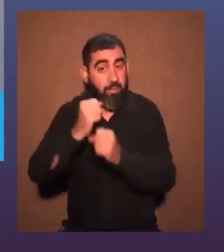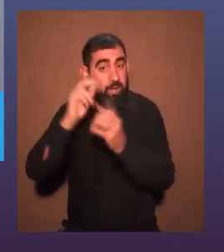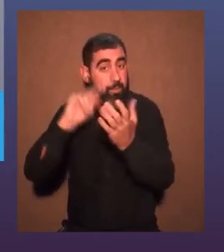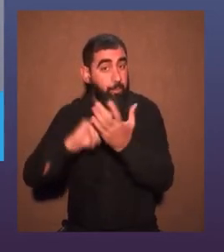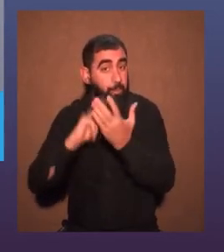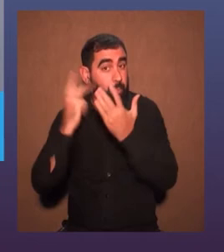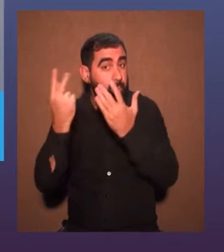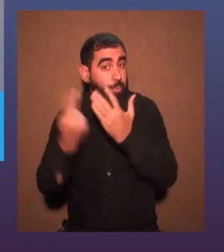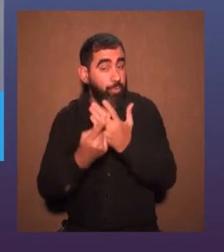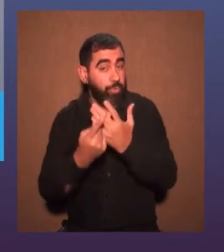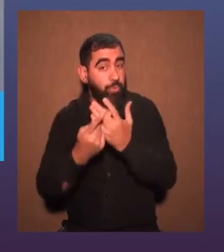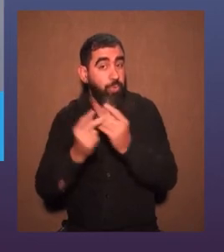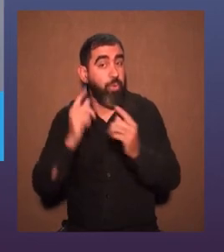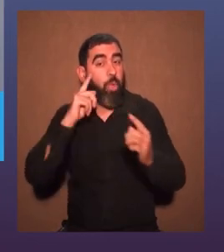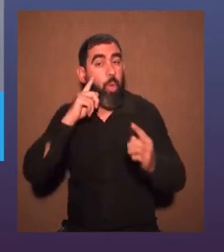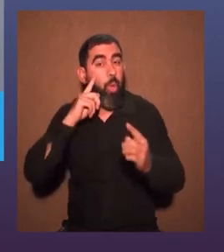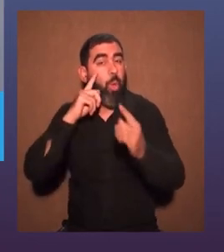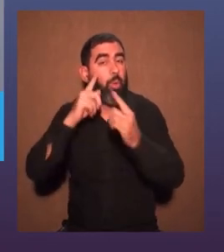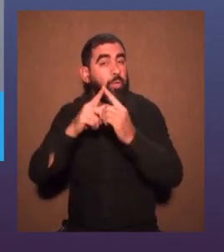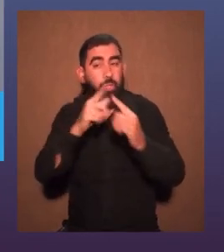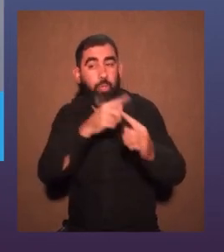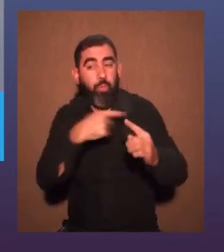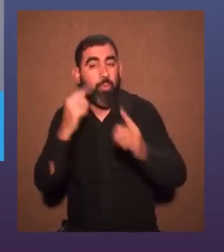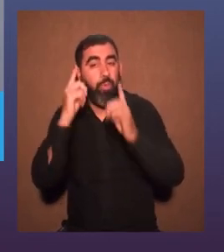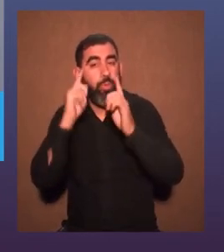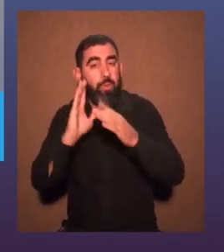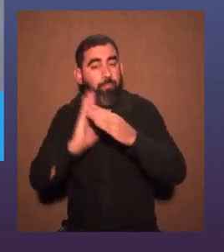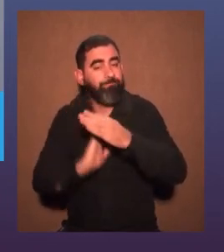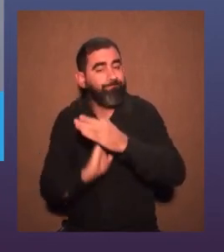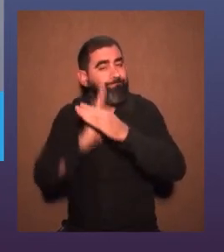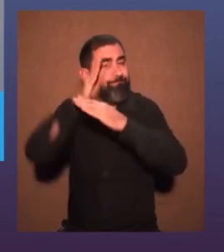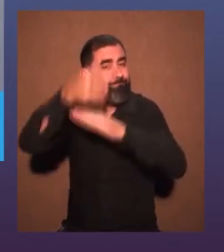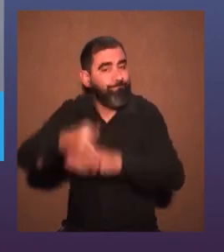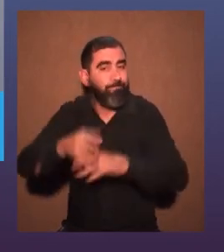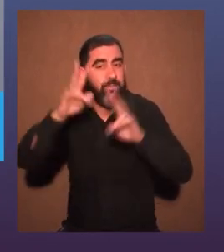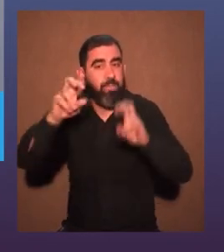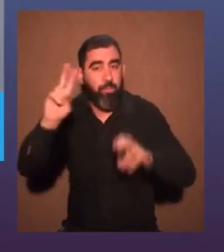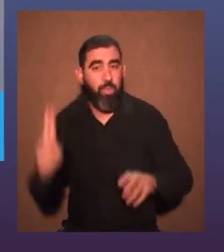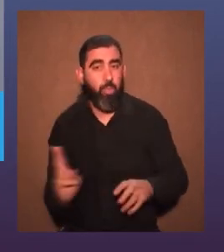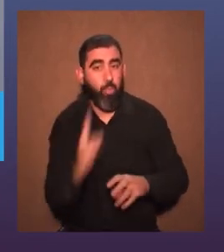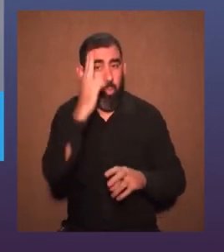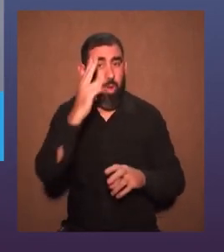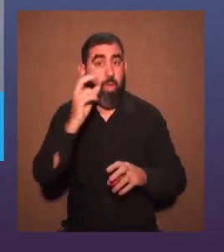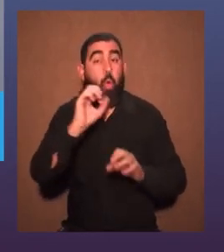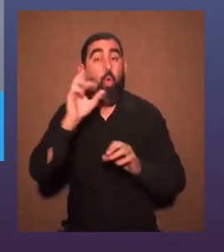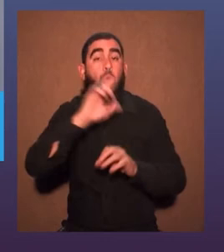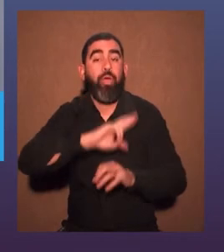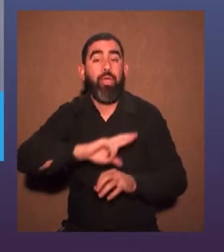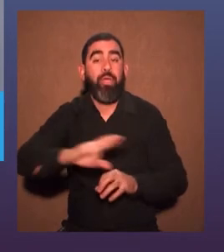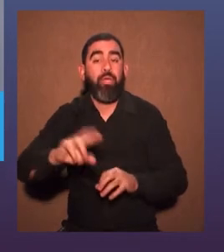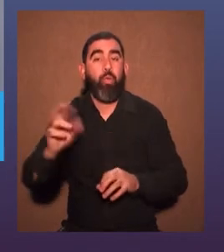proyecto era algo que tenía que trascender la uruguayés o el río de la Plata, que